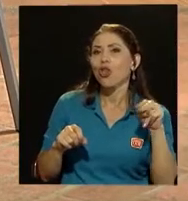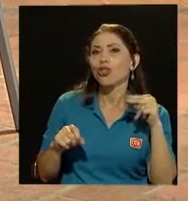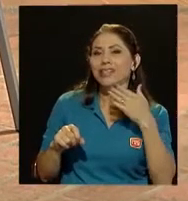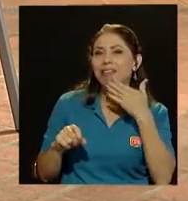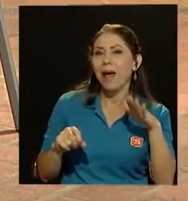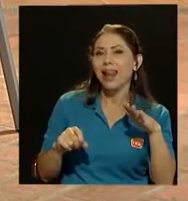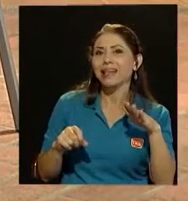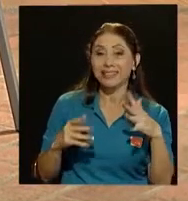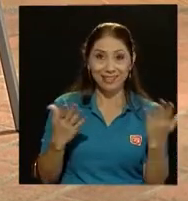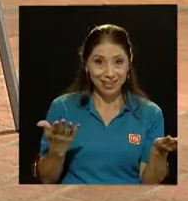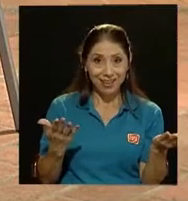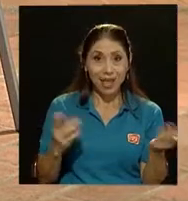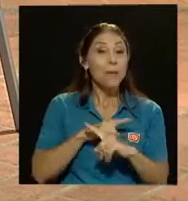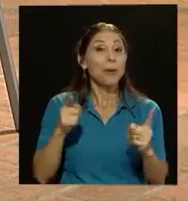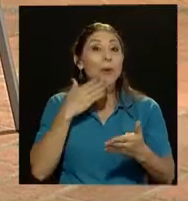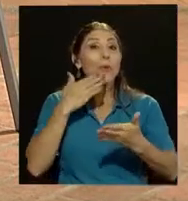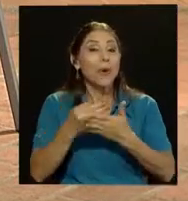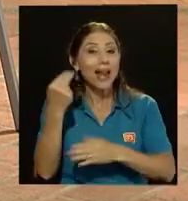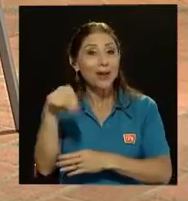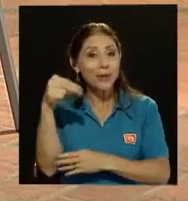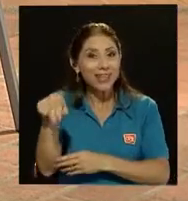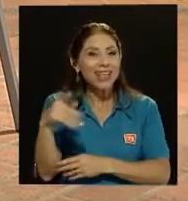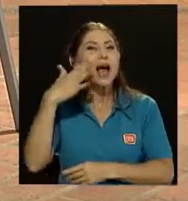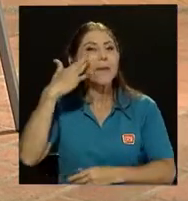que Grecia nuevamente encuentra